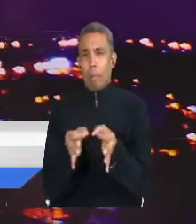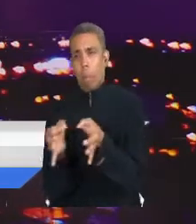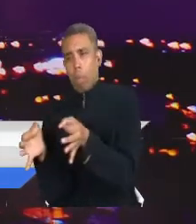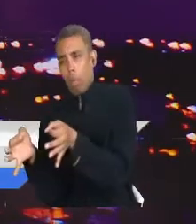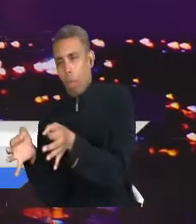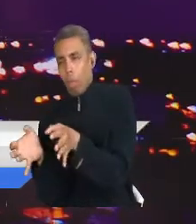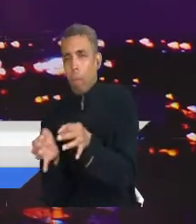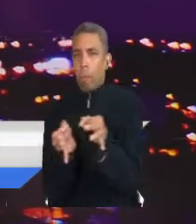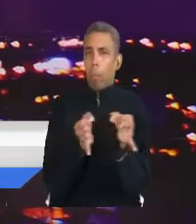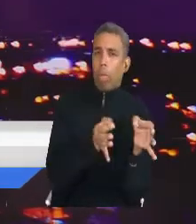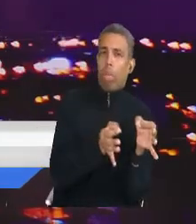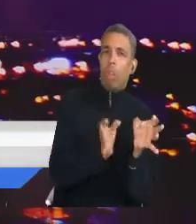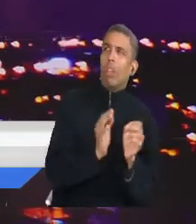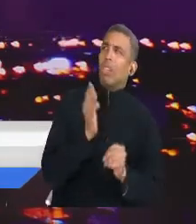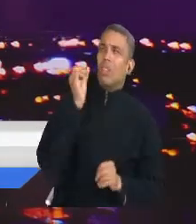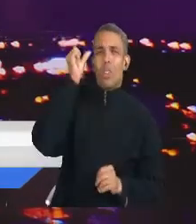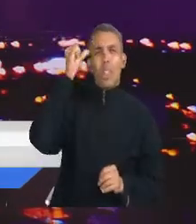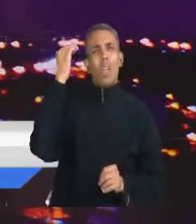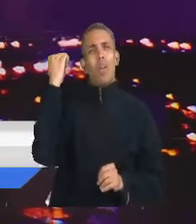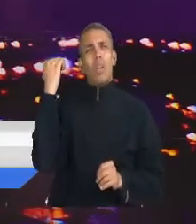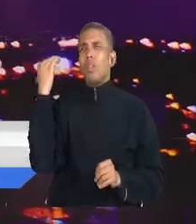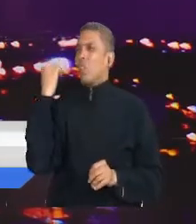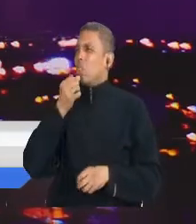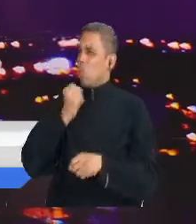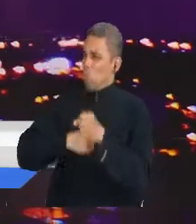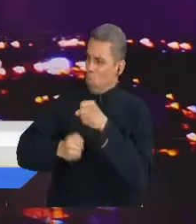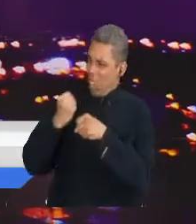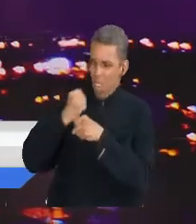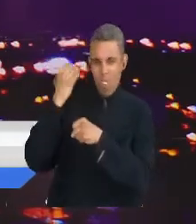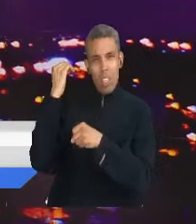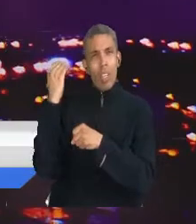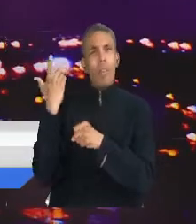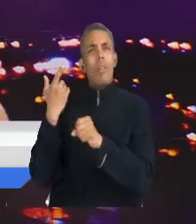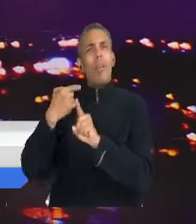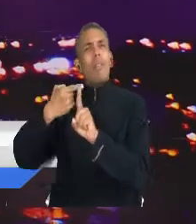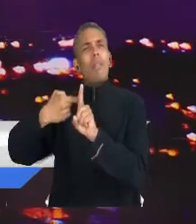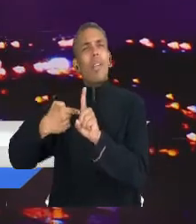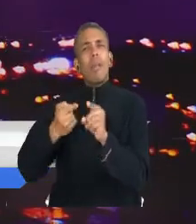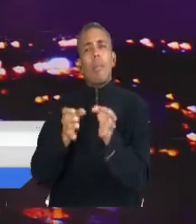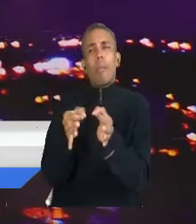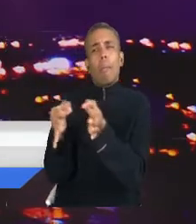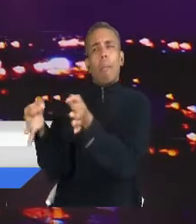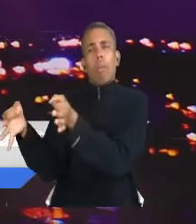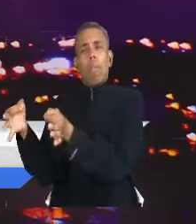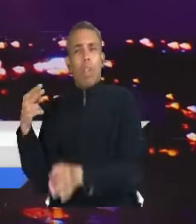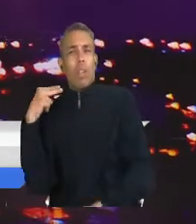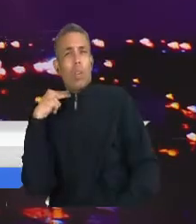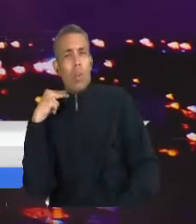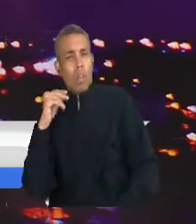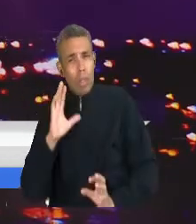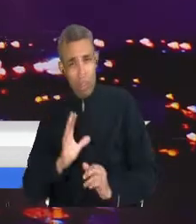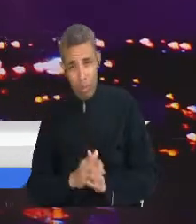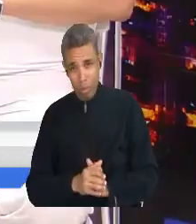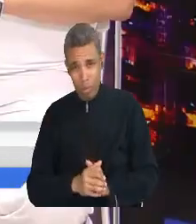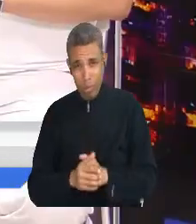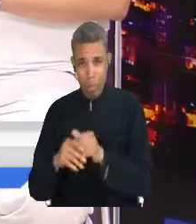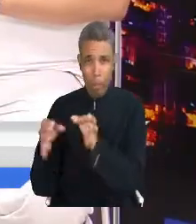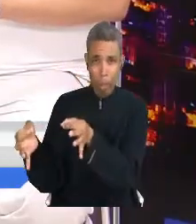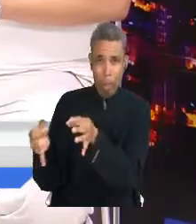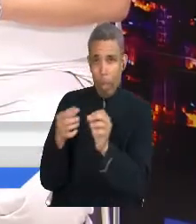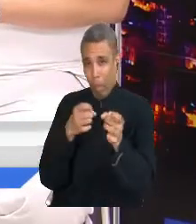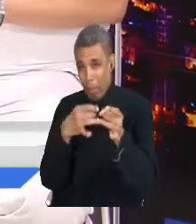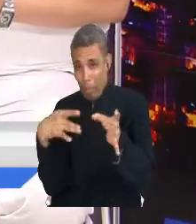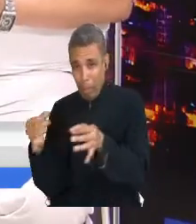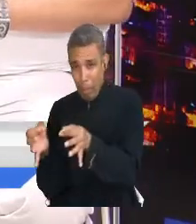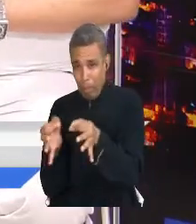hasta el 30 de noviembre. Sí. Entonces era muy difícil porque allá hay que cumplir con un calendario nacional